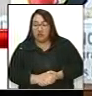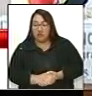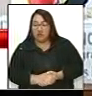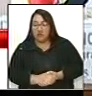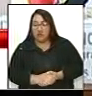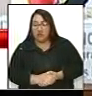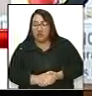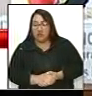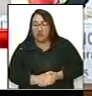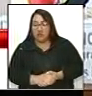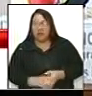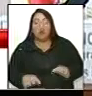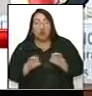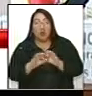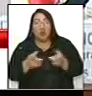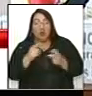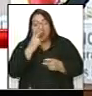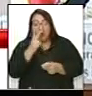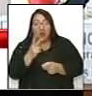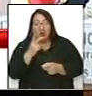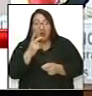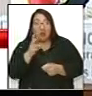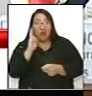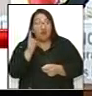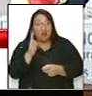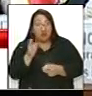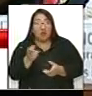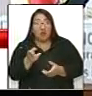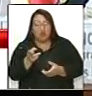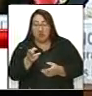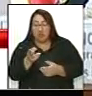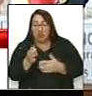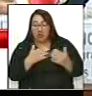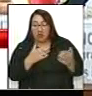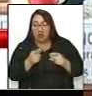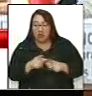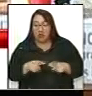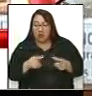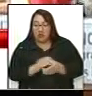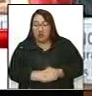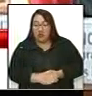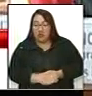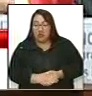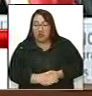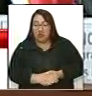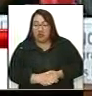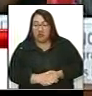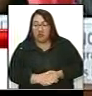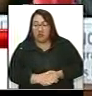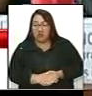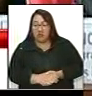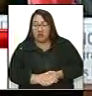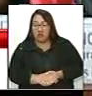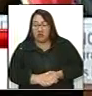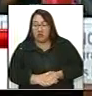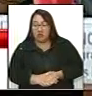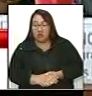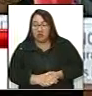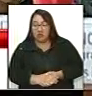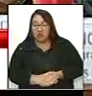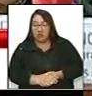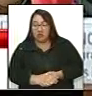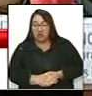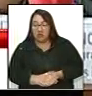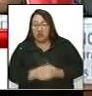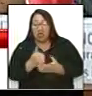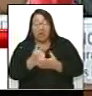Es importante cuando yo veo maestros interactuando en estos espacios. Es la parte más enriquecedora,